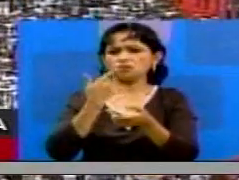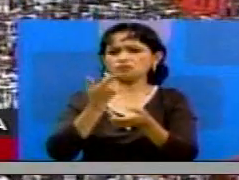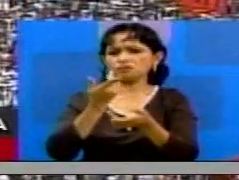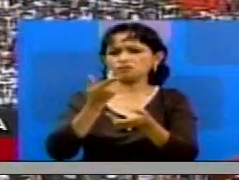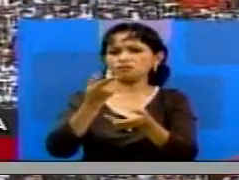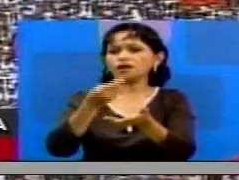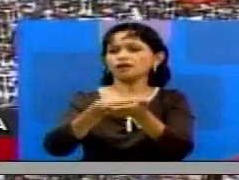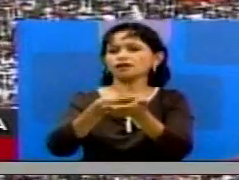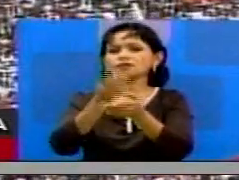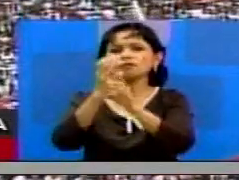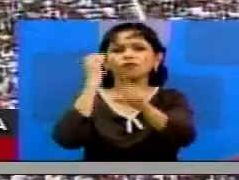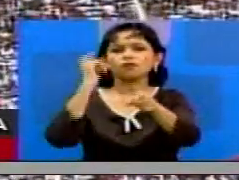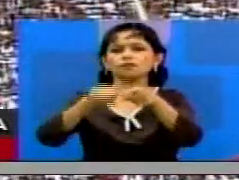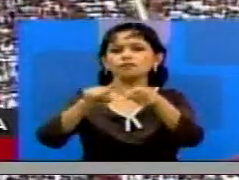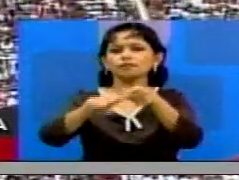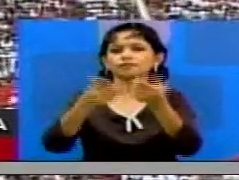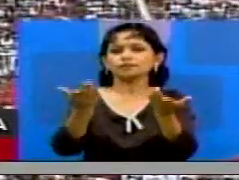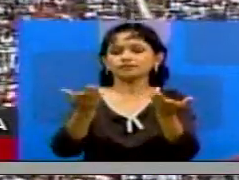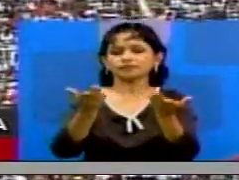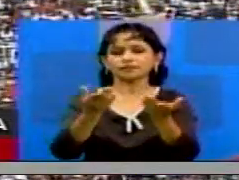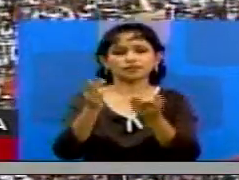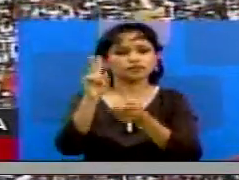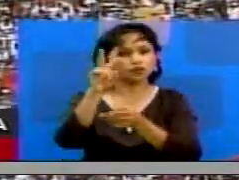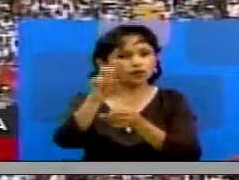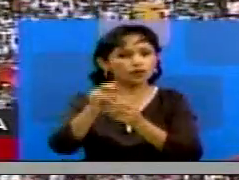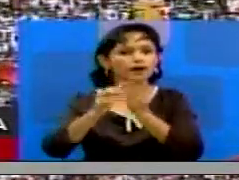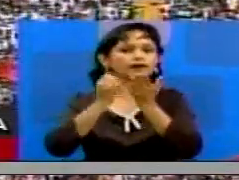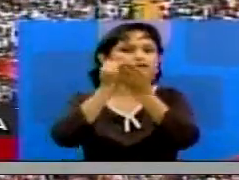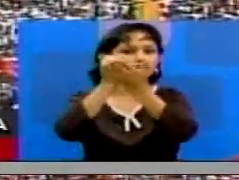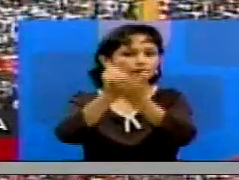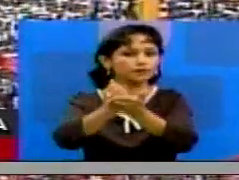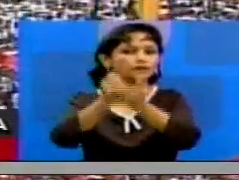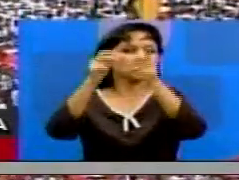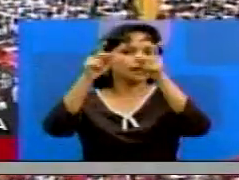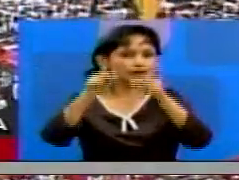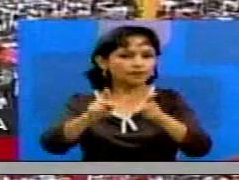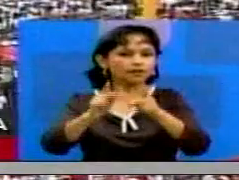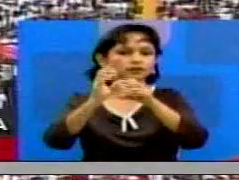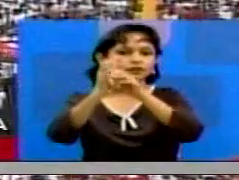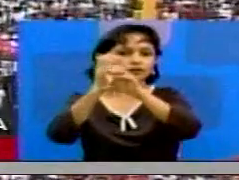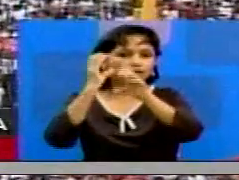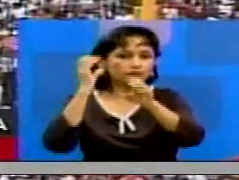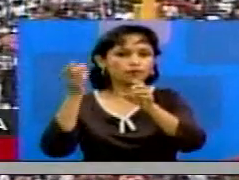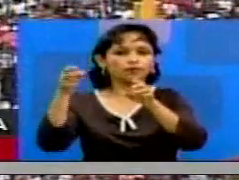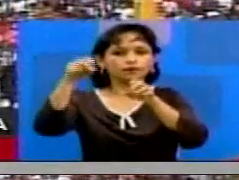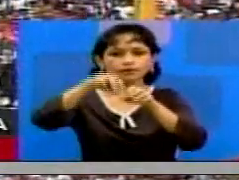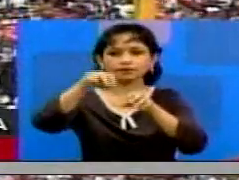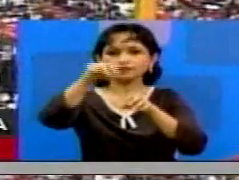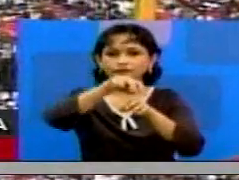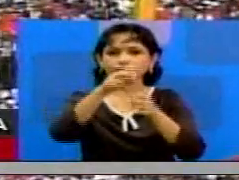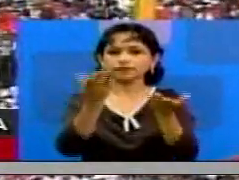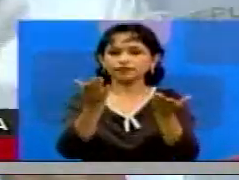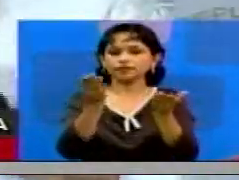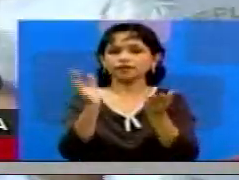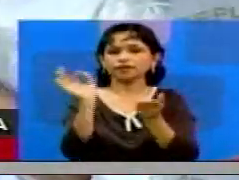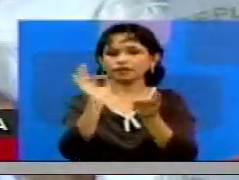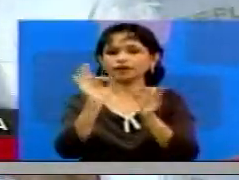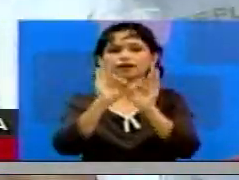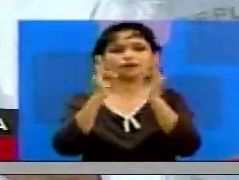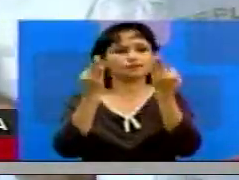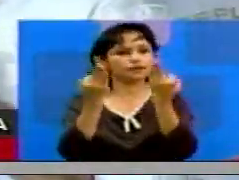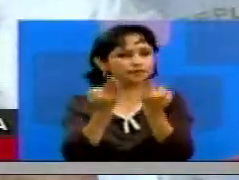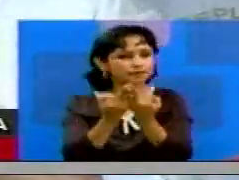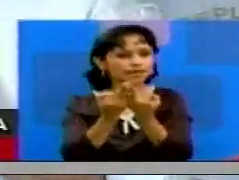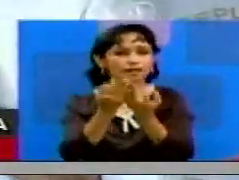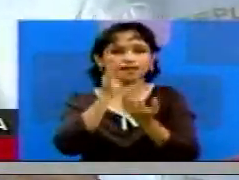que querramos. No, hay que proteger al usuario, a la familia, que es una forma de